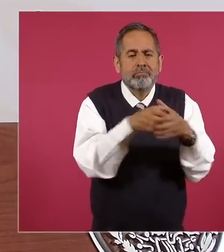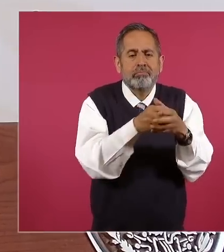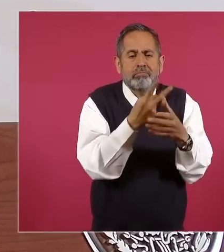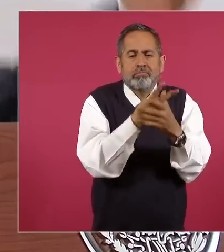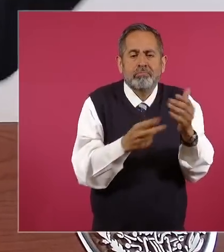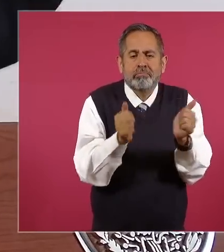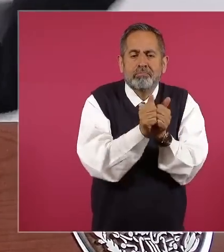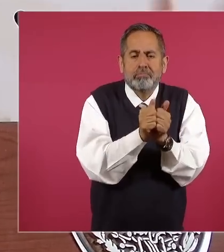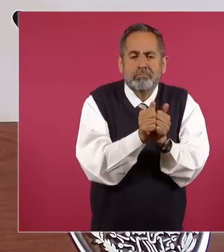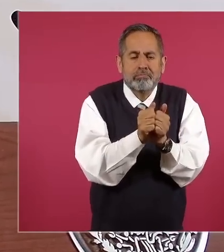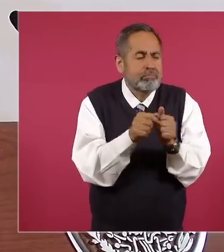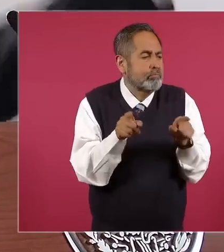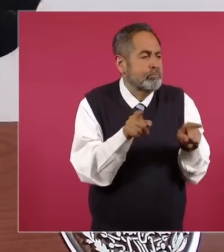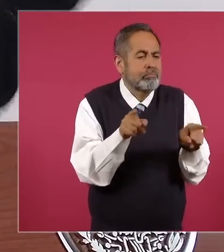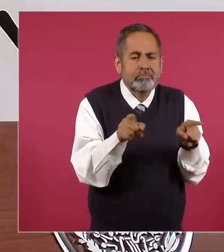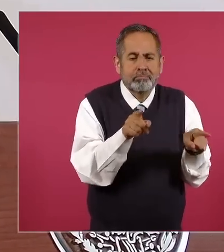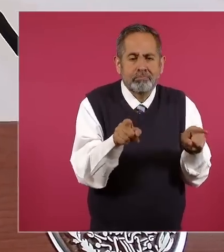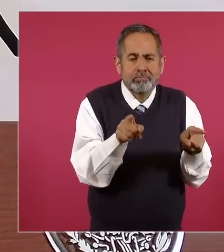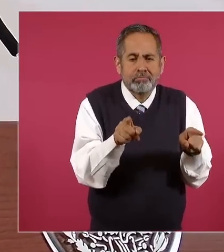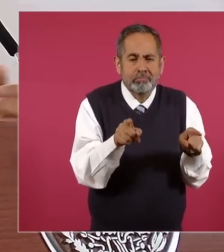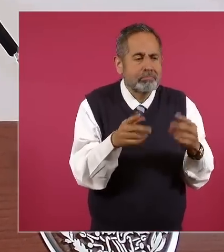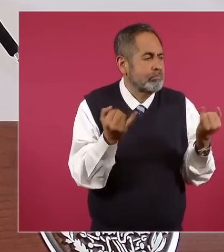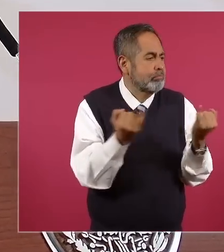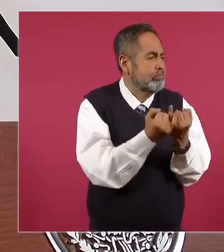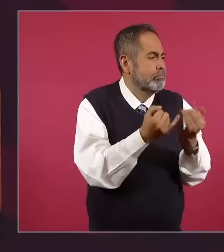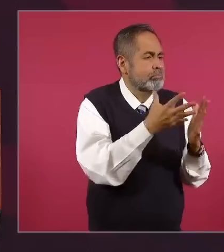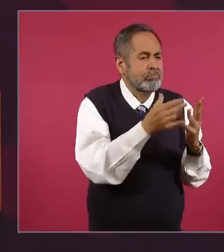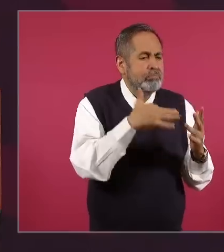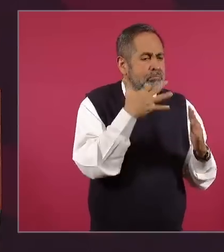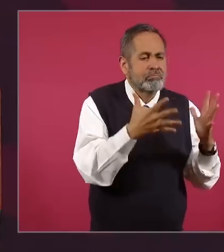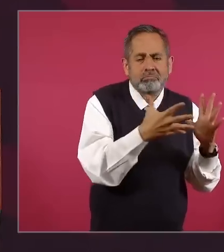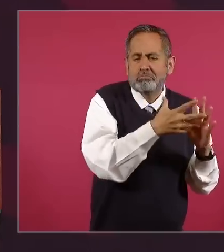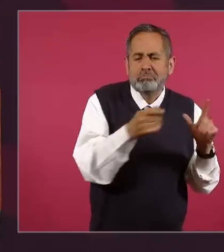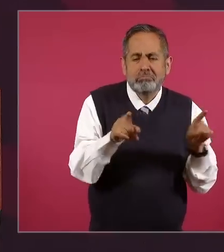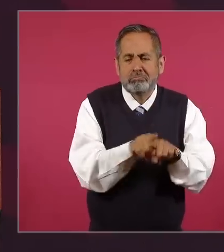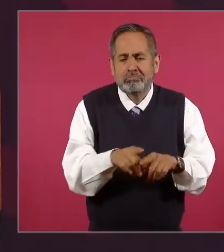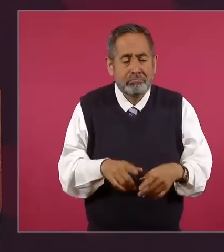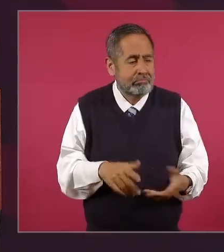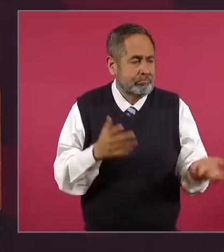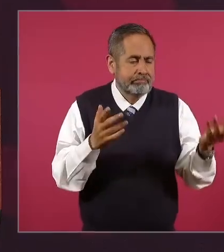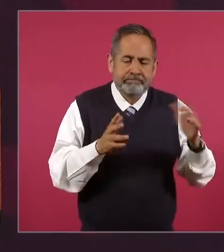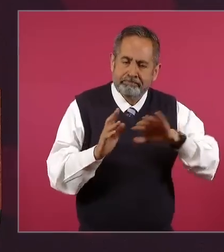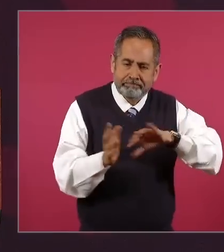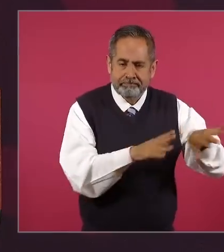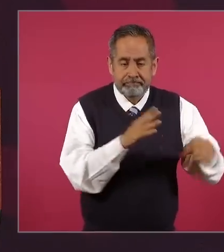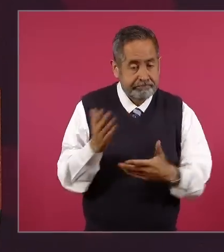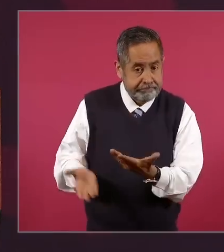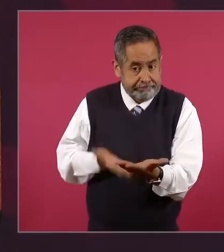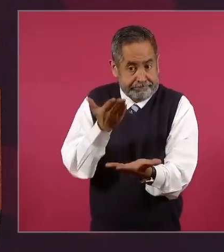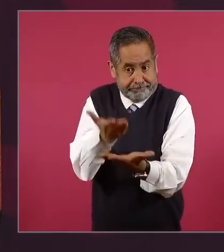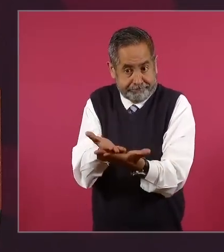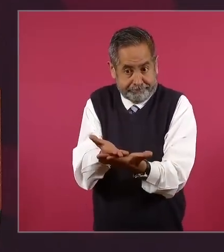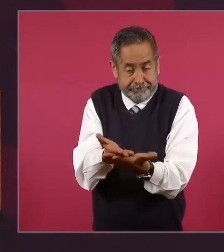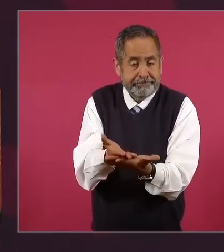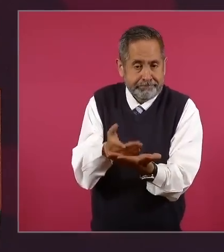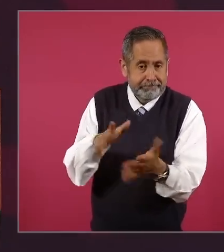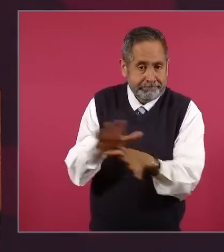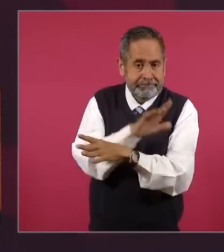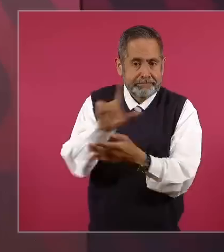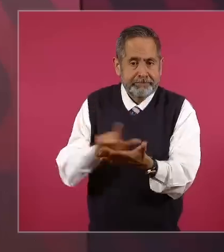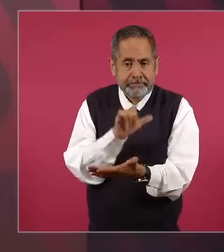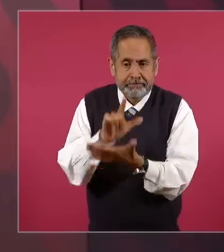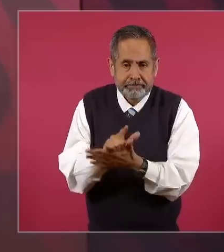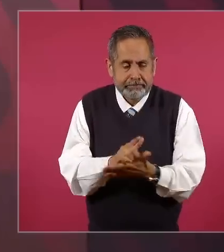de la Corte y de todo lo demás. Entonces, en la reforma lo que se está proponiendo es que haya